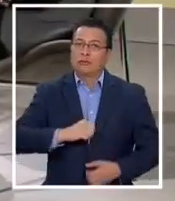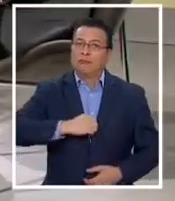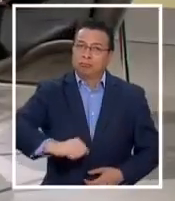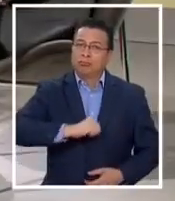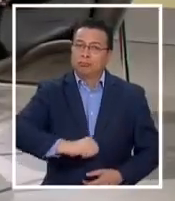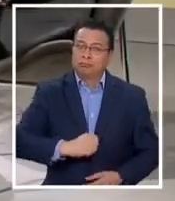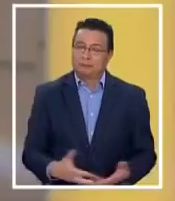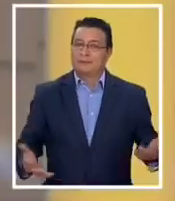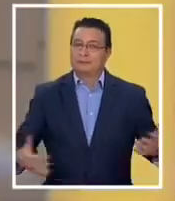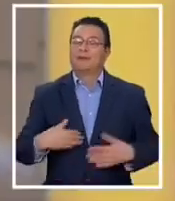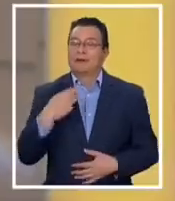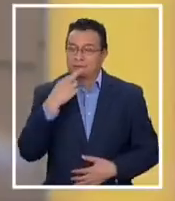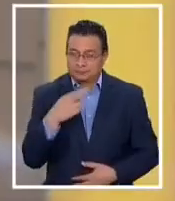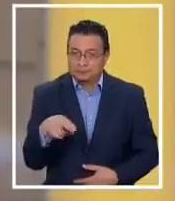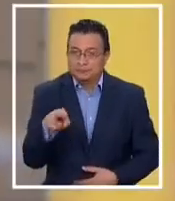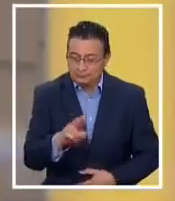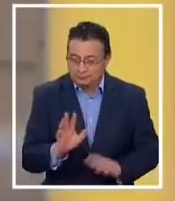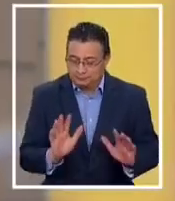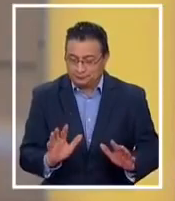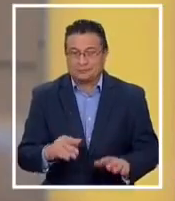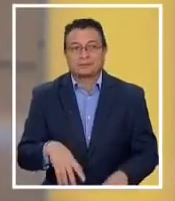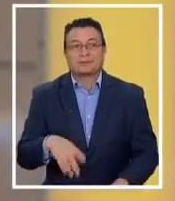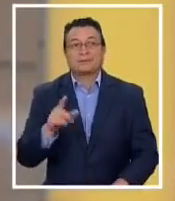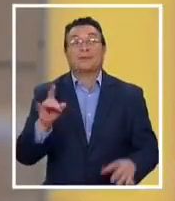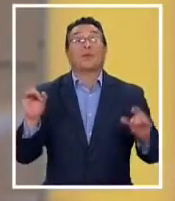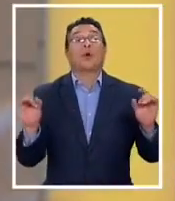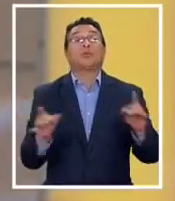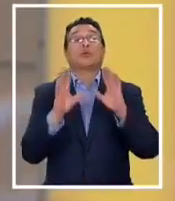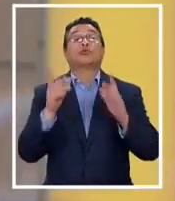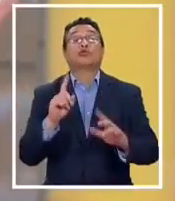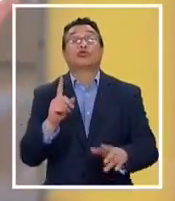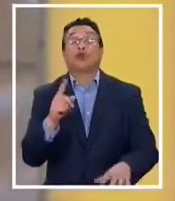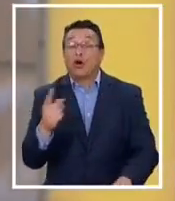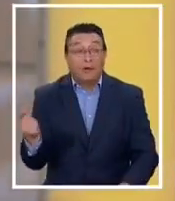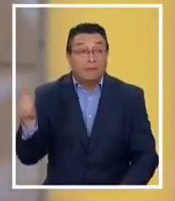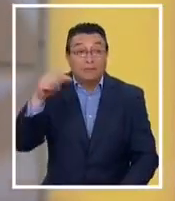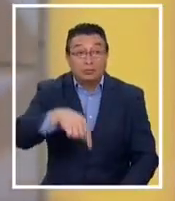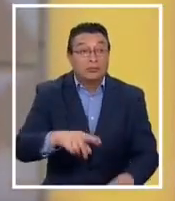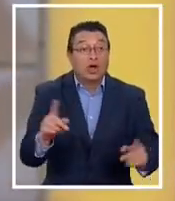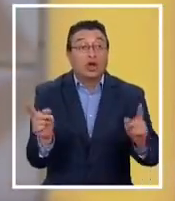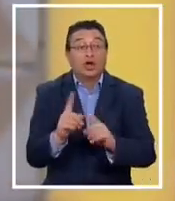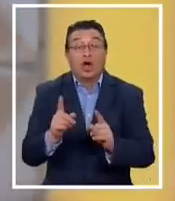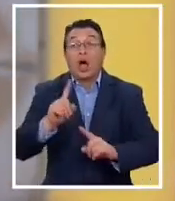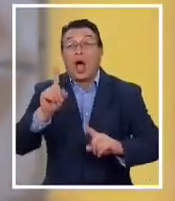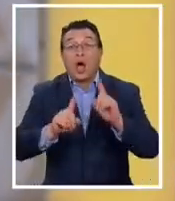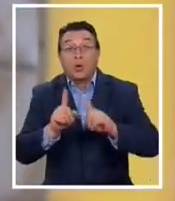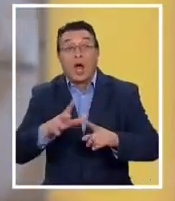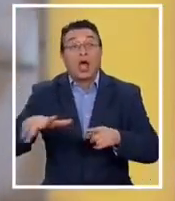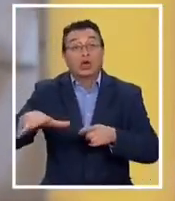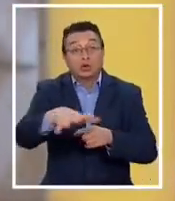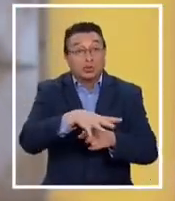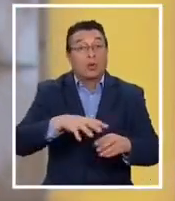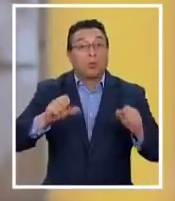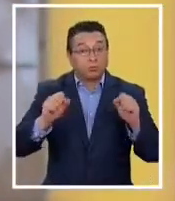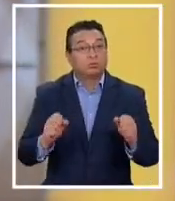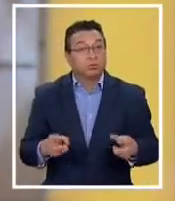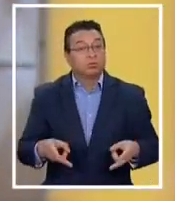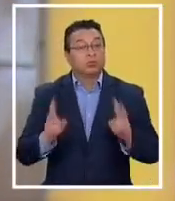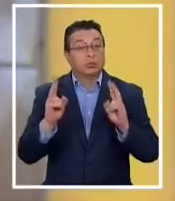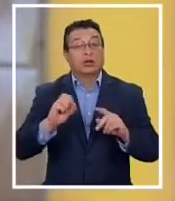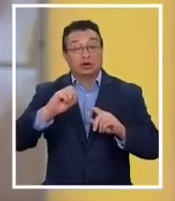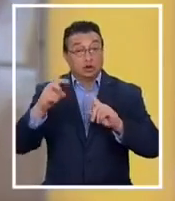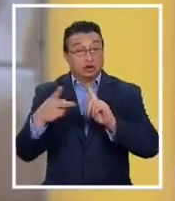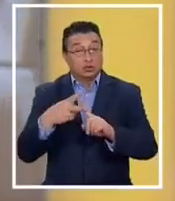polvo vuelvo a repetirse los pero además si no llegase en alguna en alguna circunstancia existe la posibilidad en